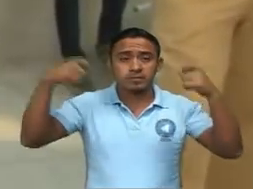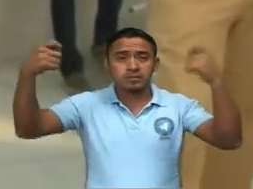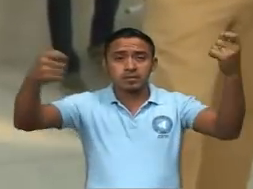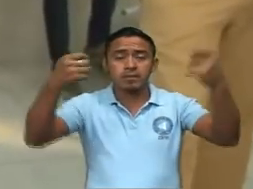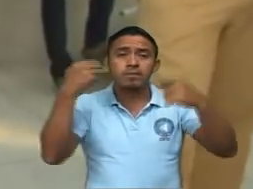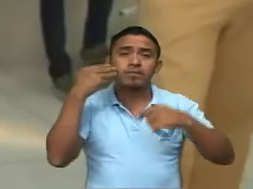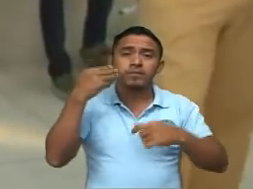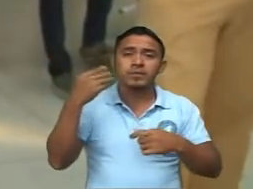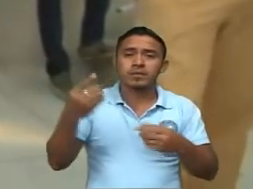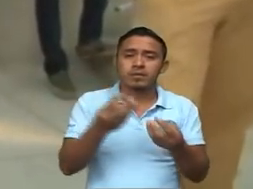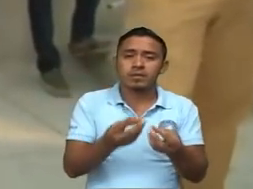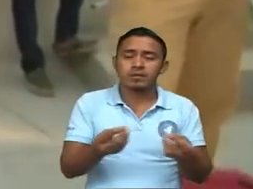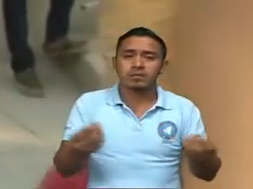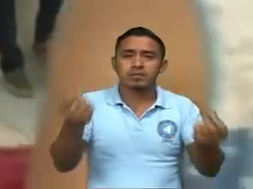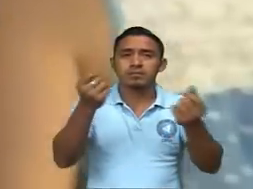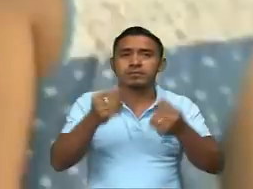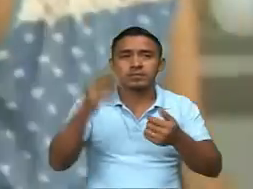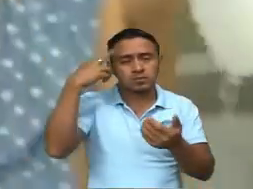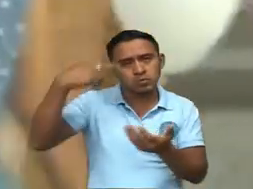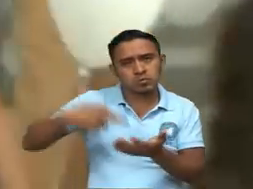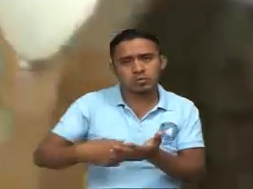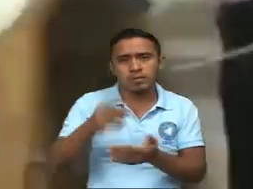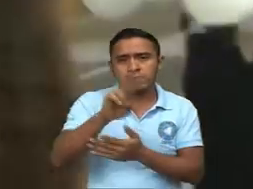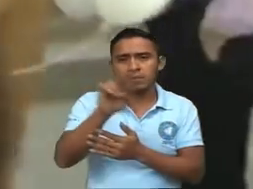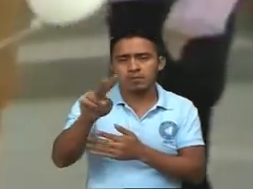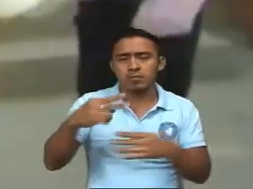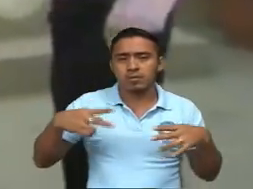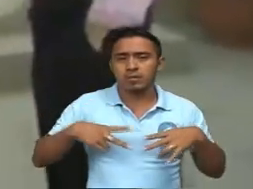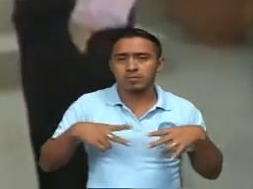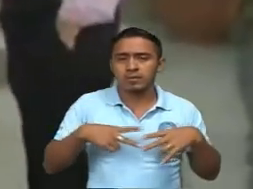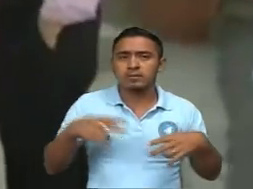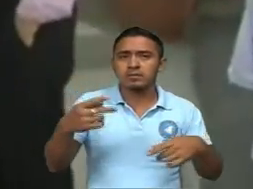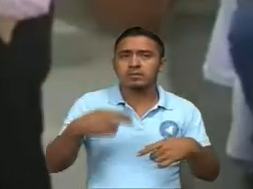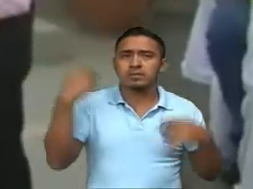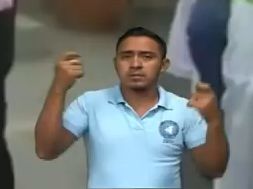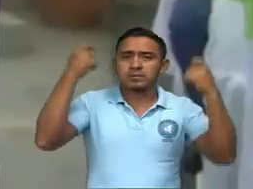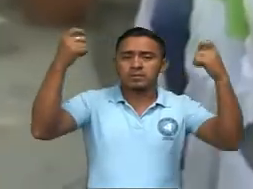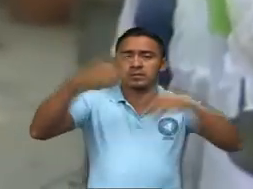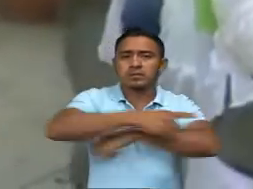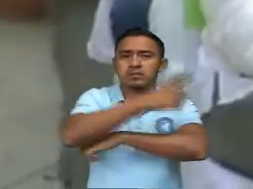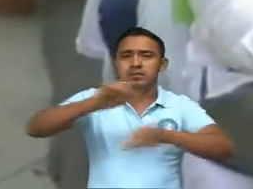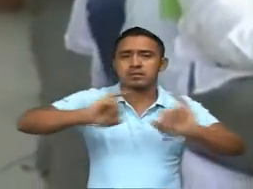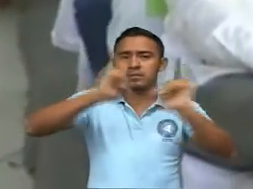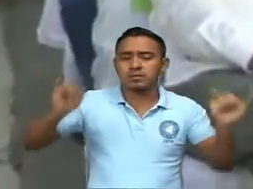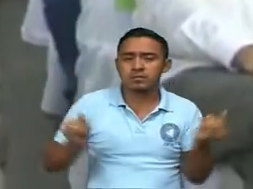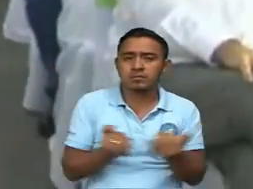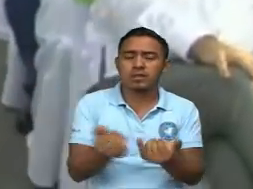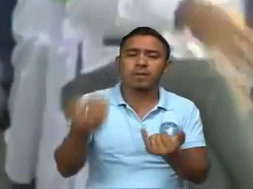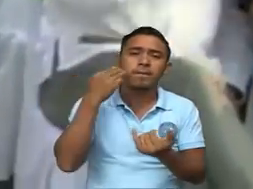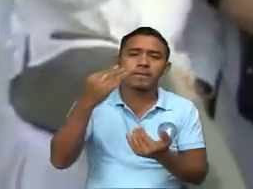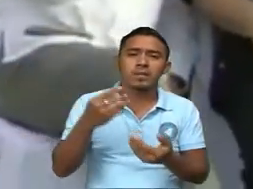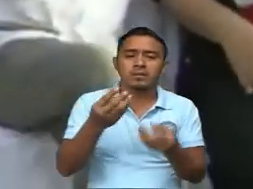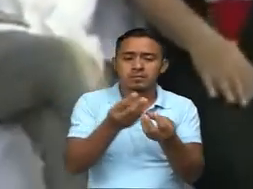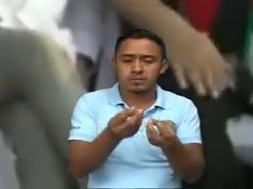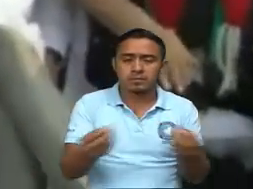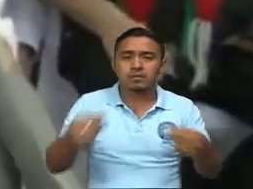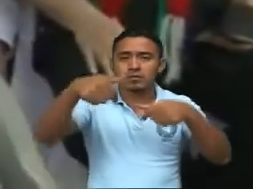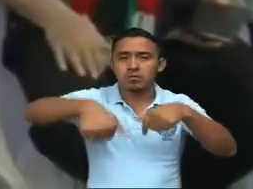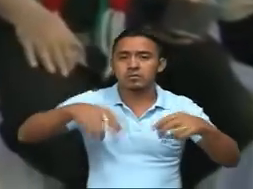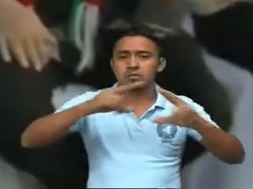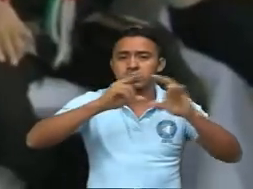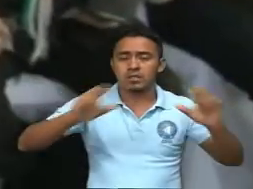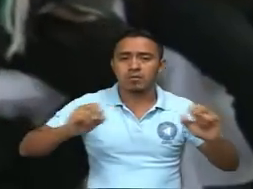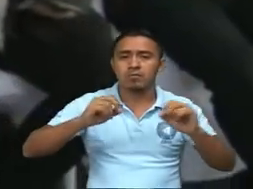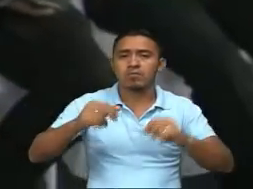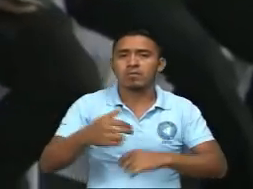nuestra madre tierra. Recordemos que el 22 de abril se festejó el Día Internacional de nuestra Madre Tierra y hoy Nicaragua le